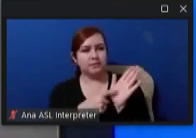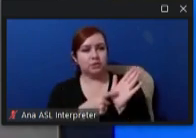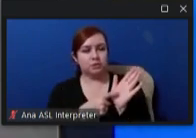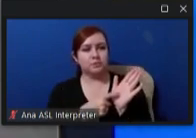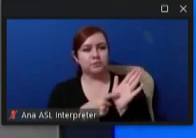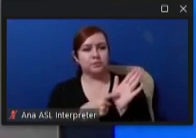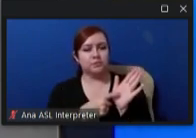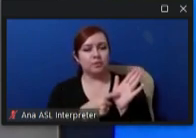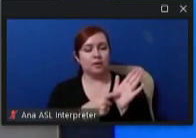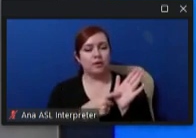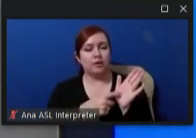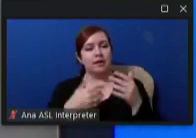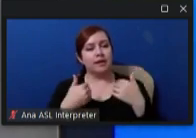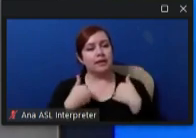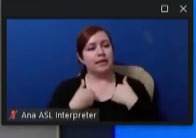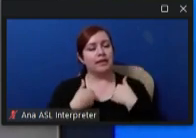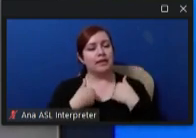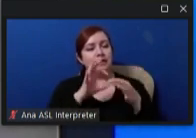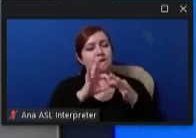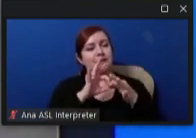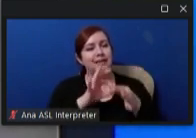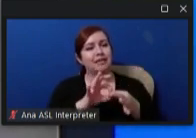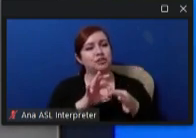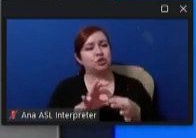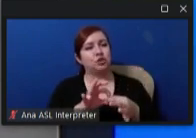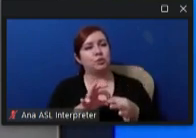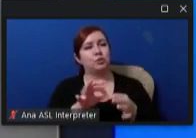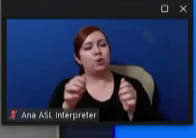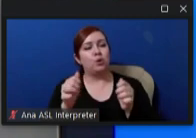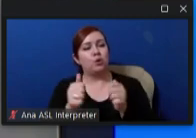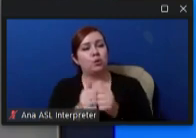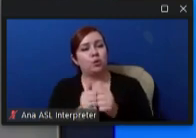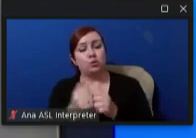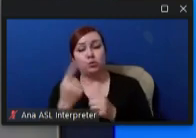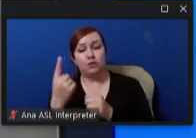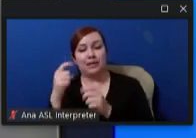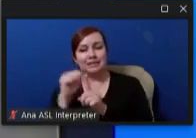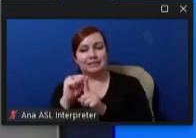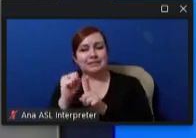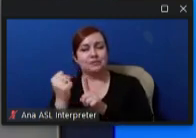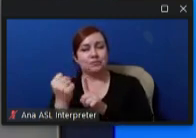que tiene relación principalmente con una situación